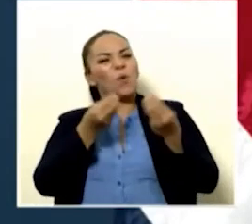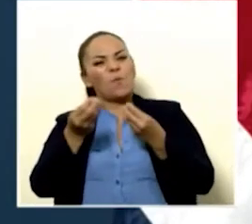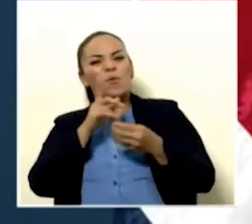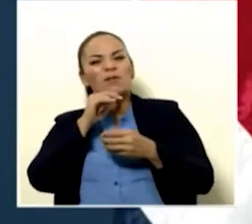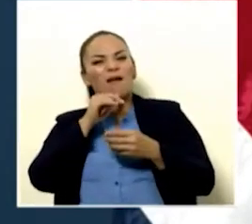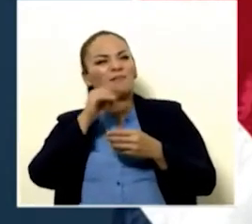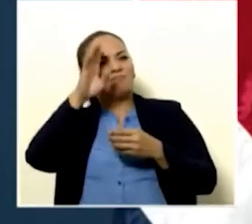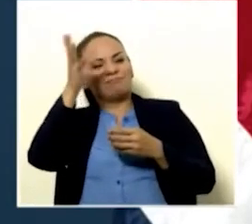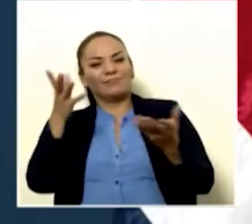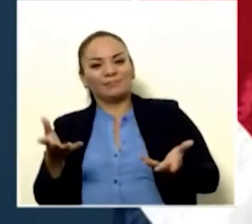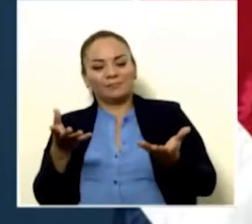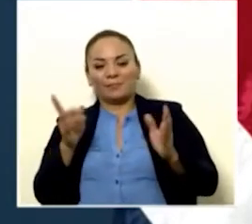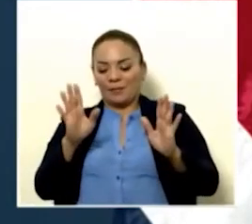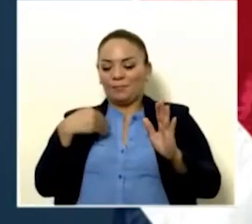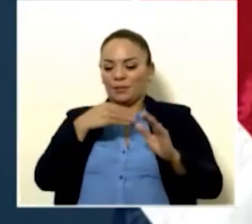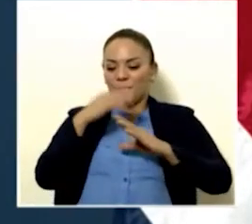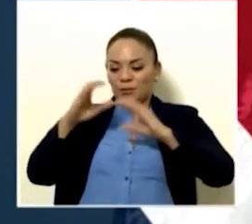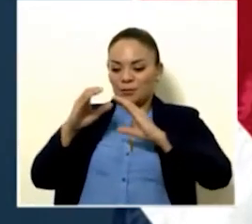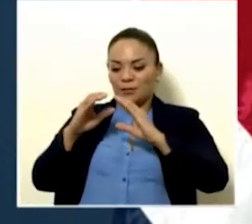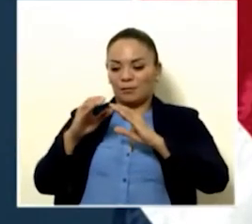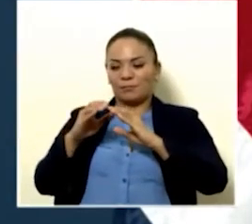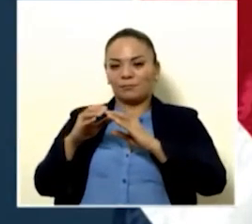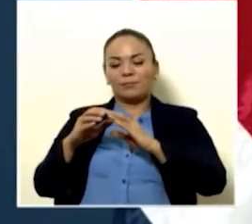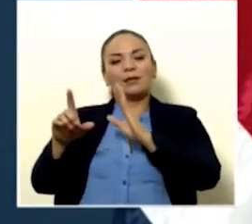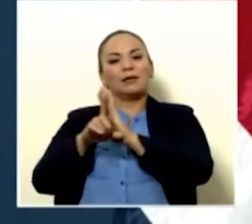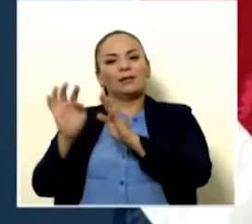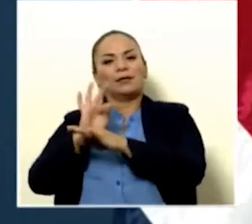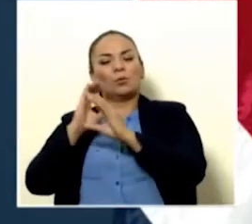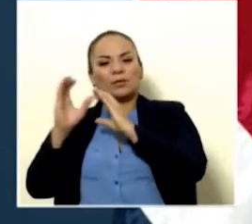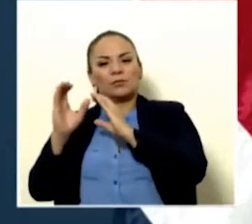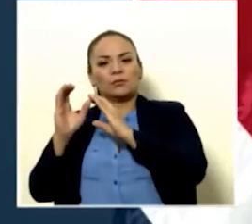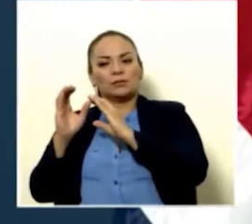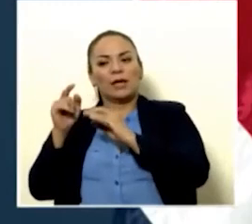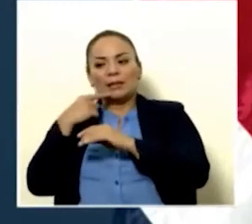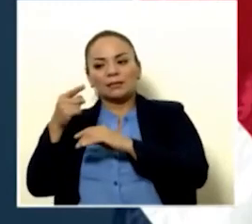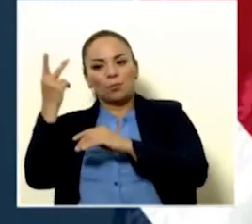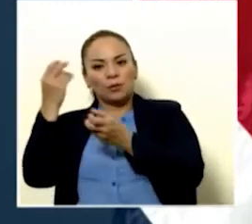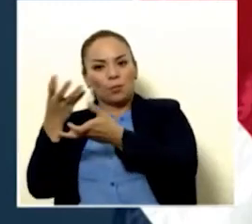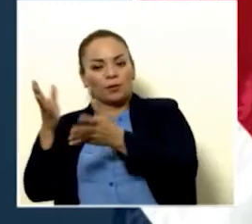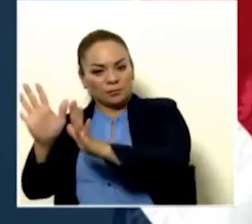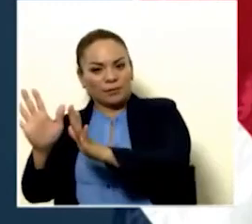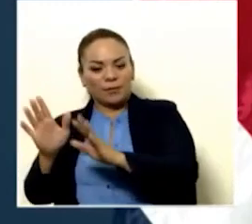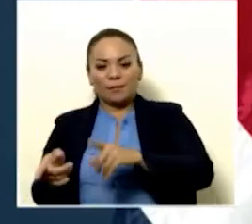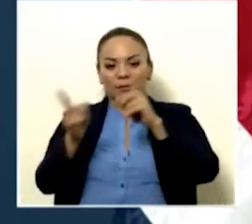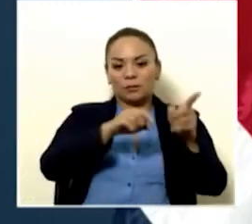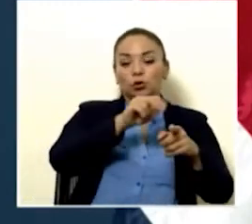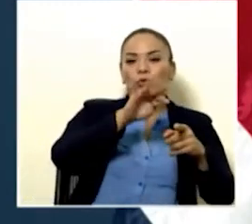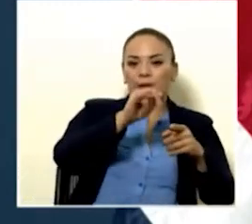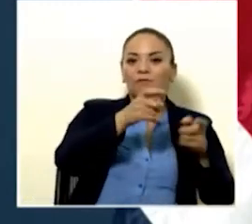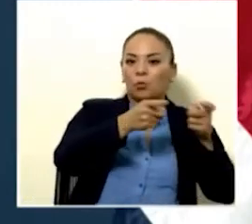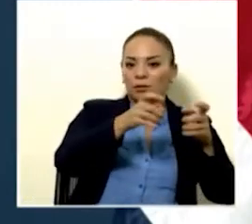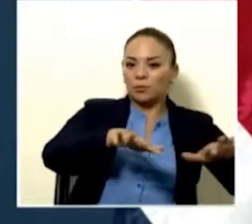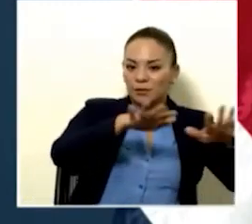El Ministerio de Ciencia y Tecnología, de acuerdo a la Ley de Telecomunicaciones, dice está la política pública. SUTEL dice está la regulación para el